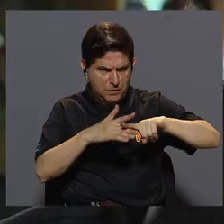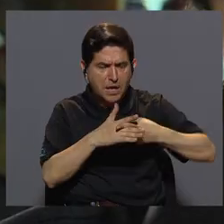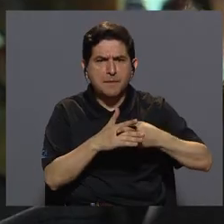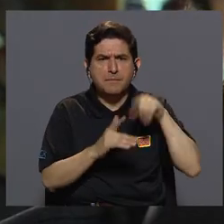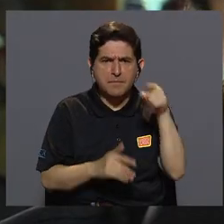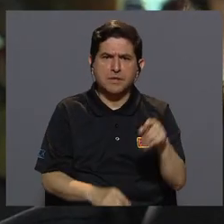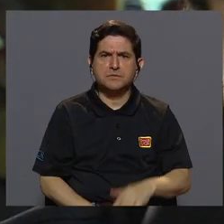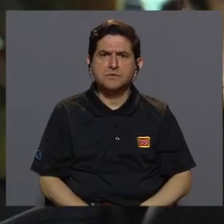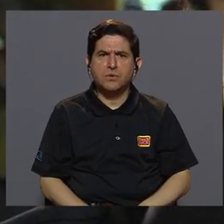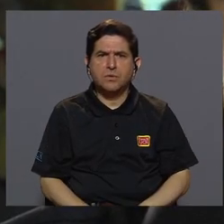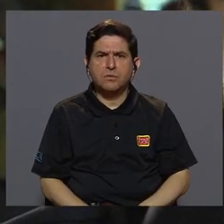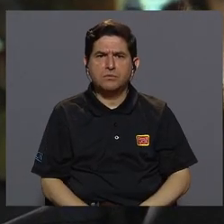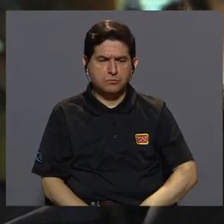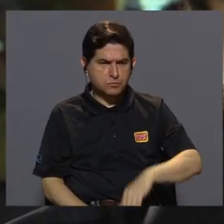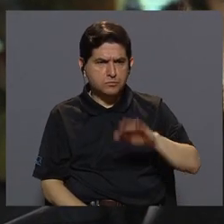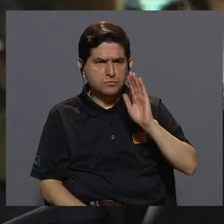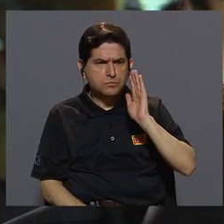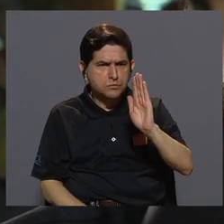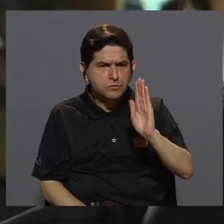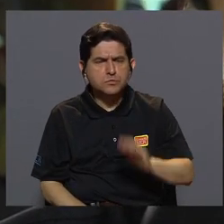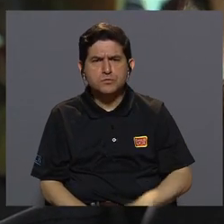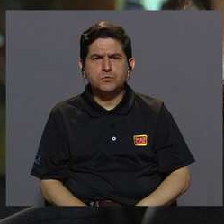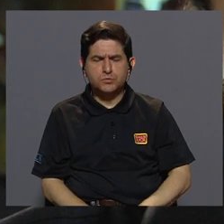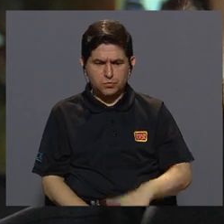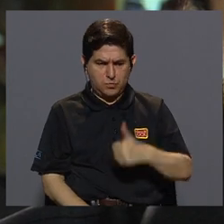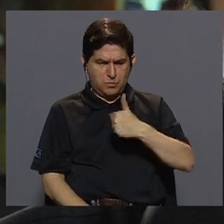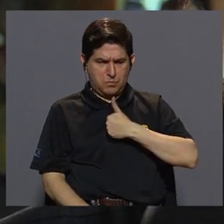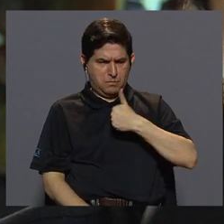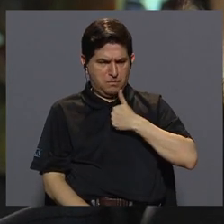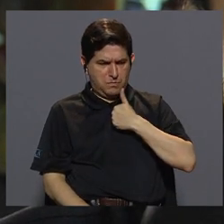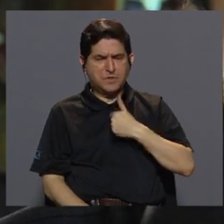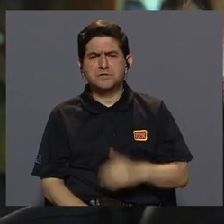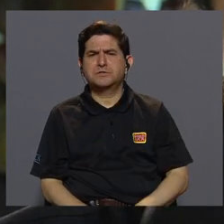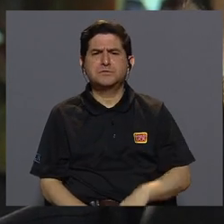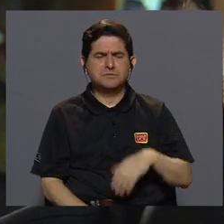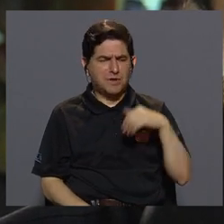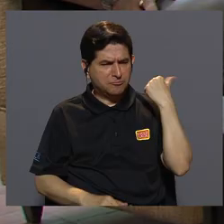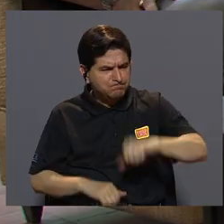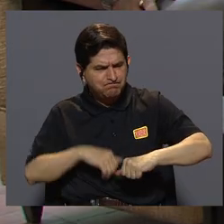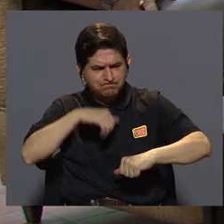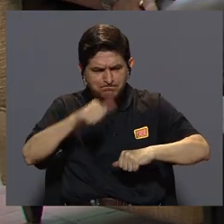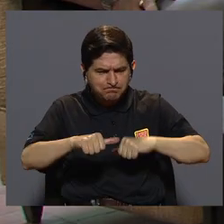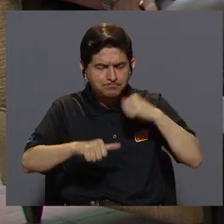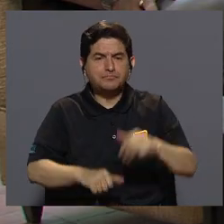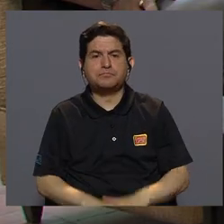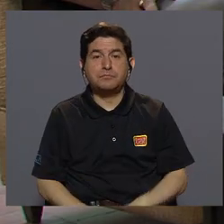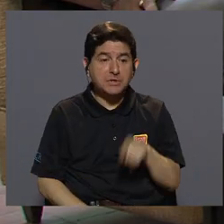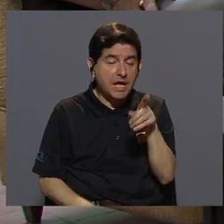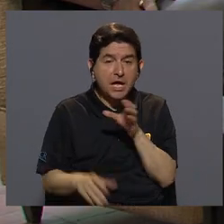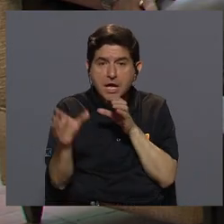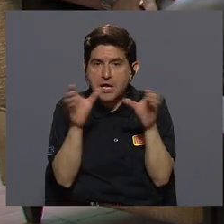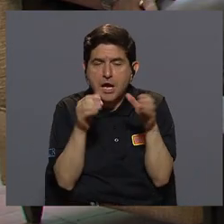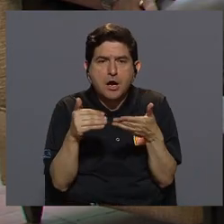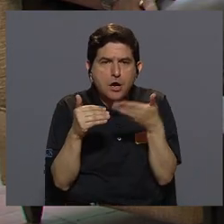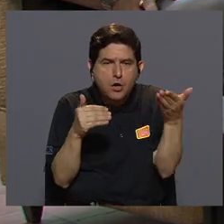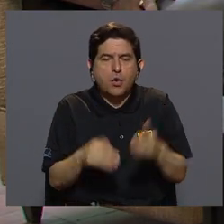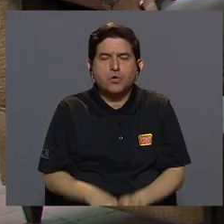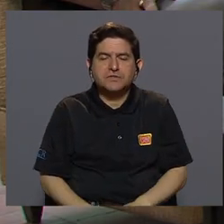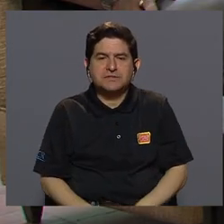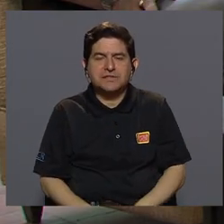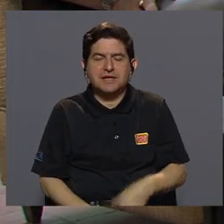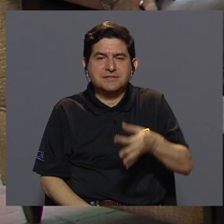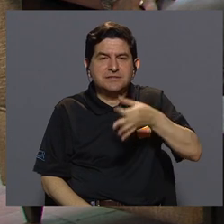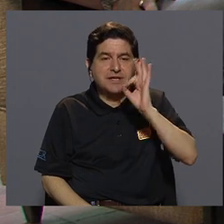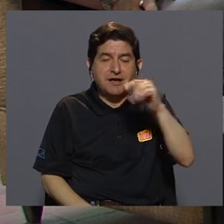empezó a hacer a valerse por ella misma y comerciaba con cosas de